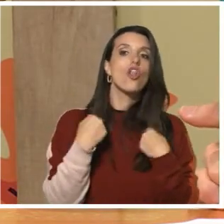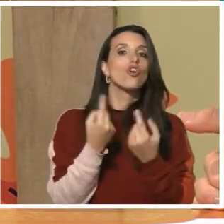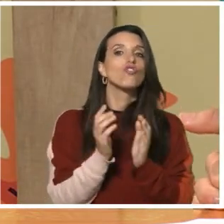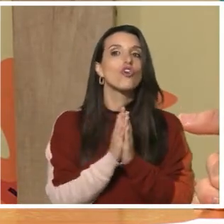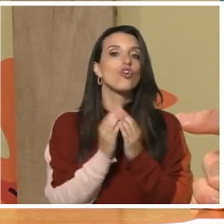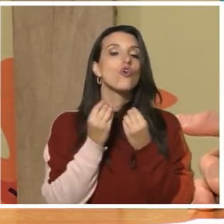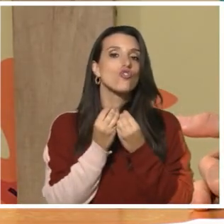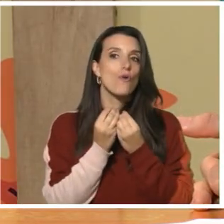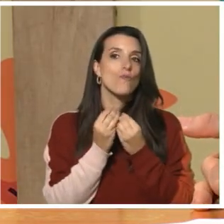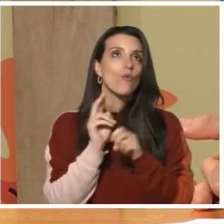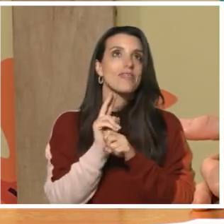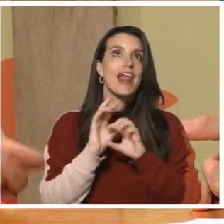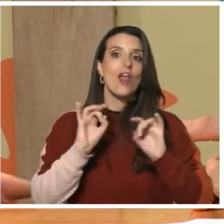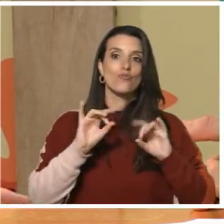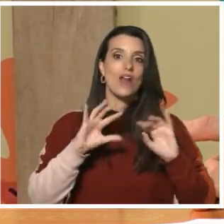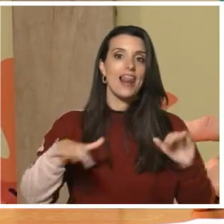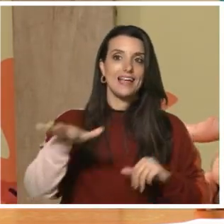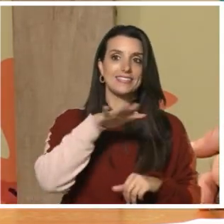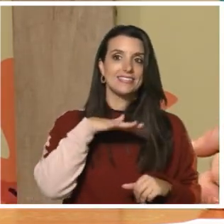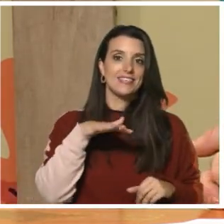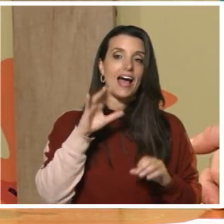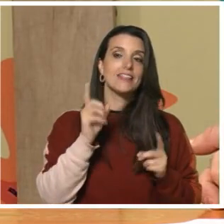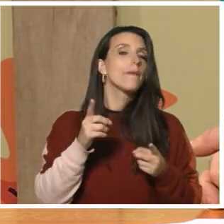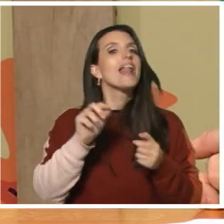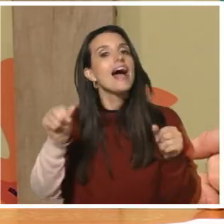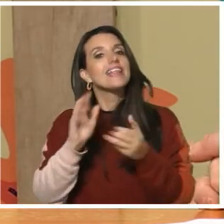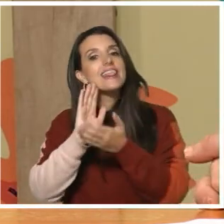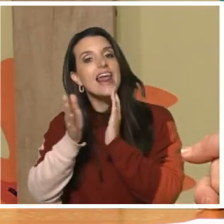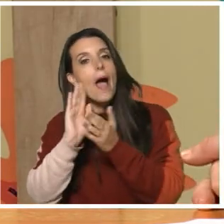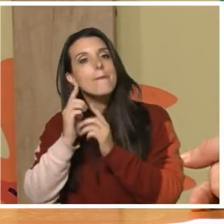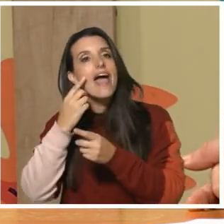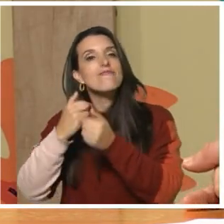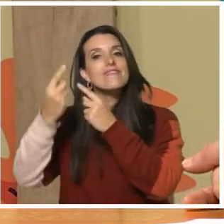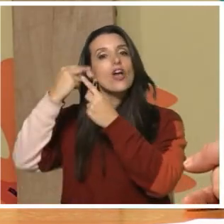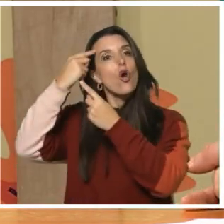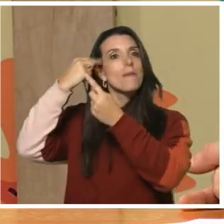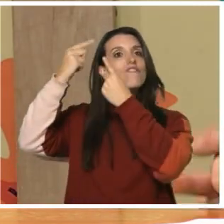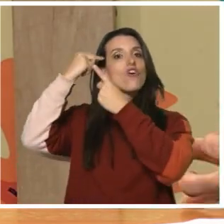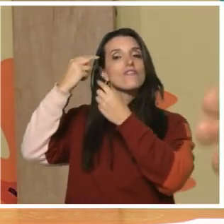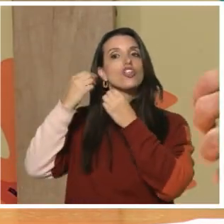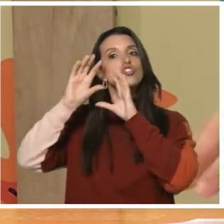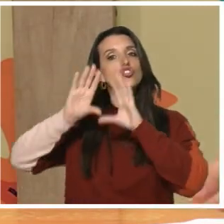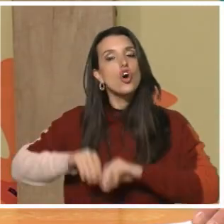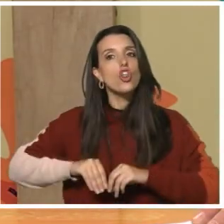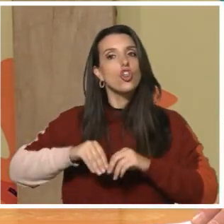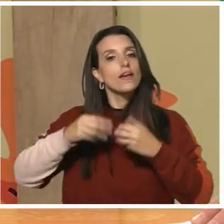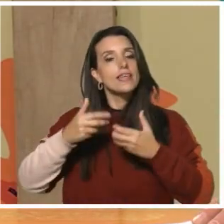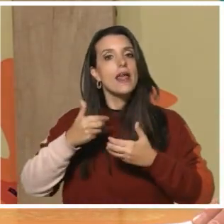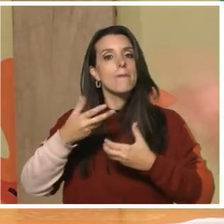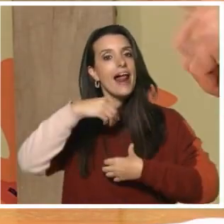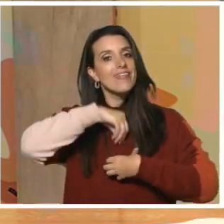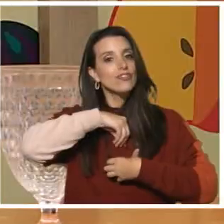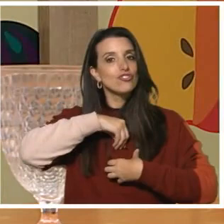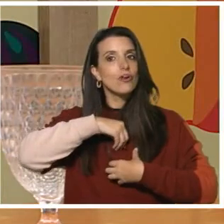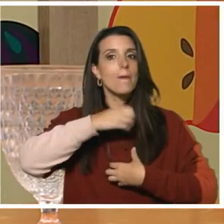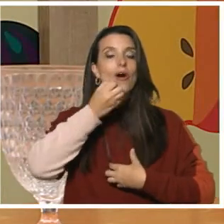vamos a poder cuidar nuestra naturaleza? Divino. Biodecodificación, registros akáshicos, todo lo que tratamos Bien. De ir para adentro.